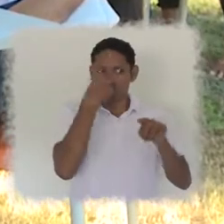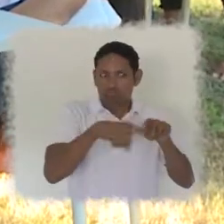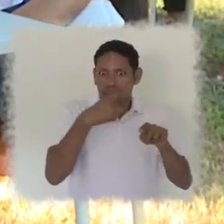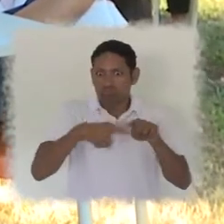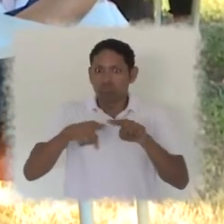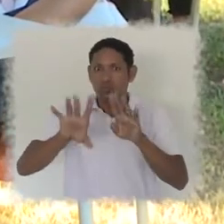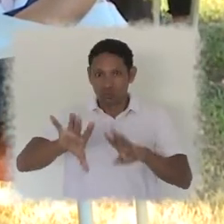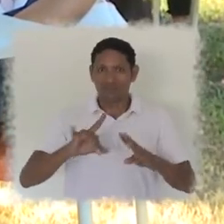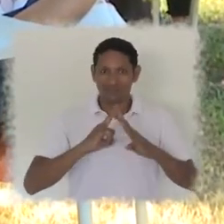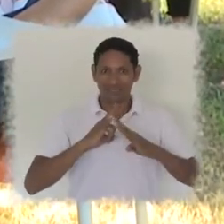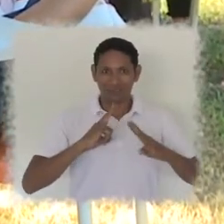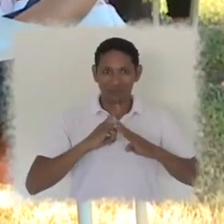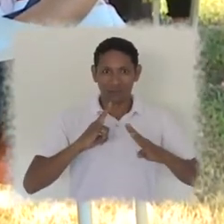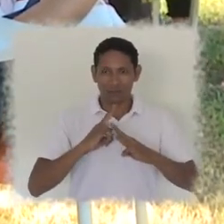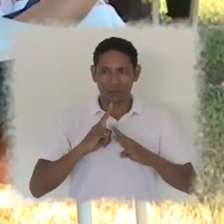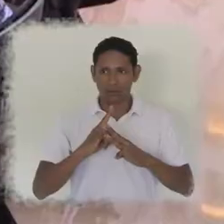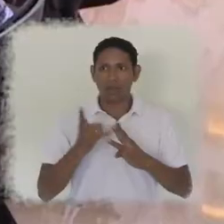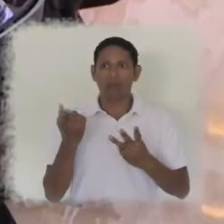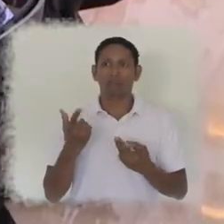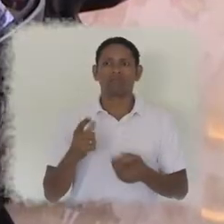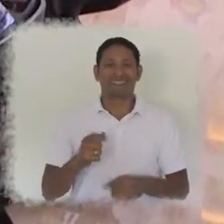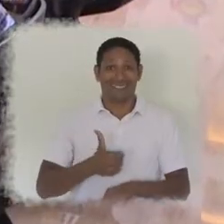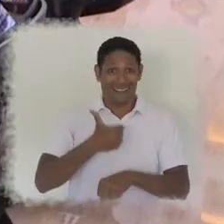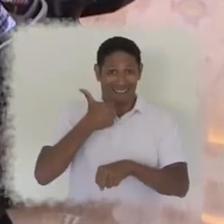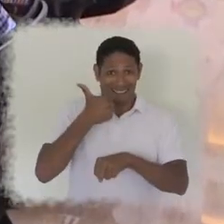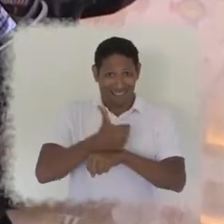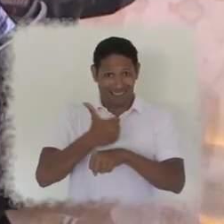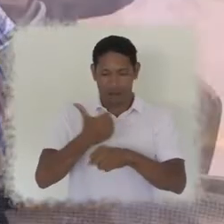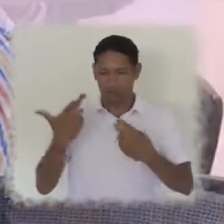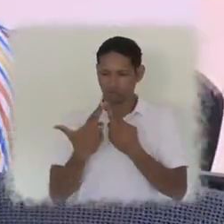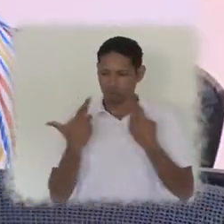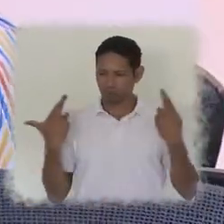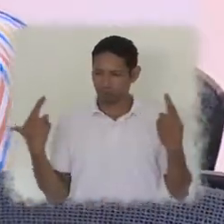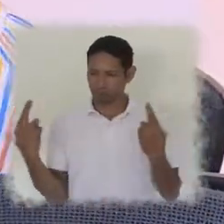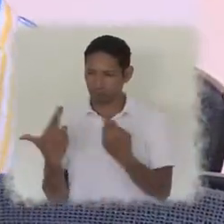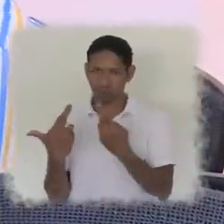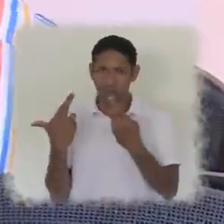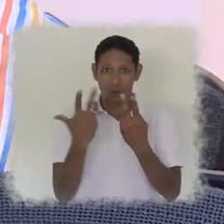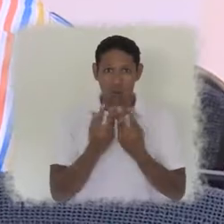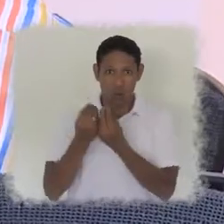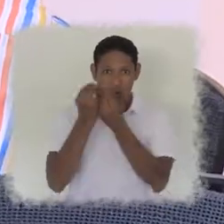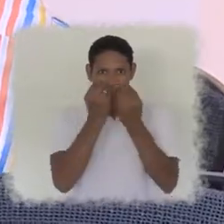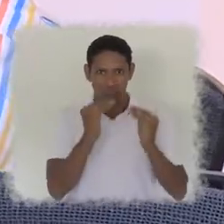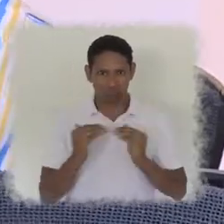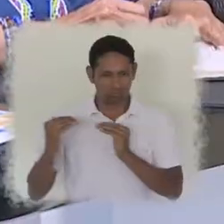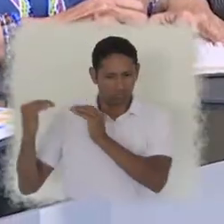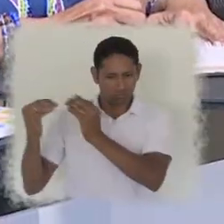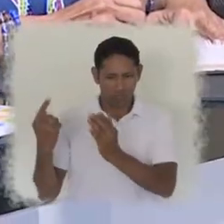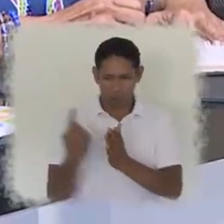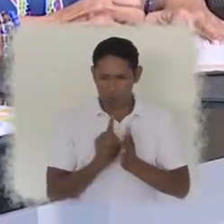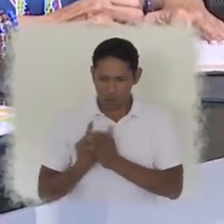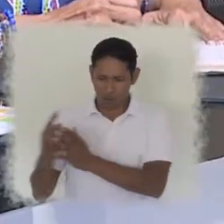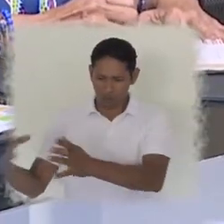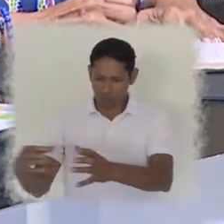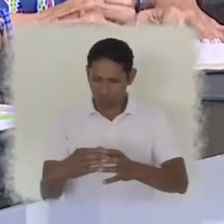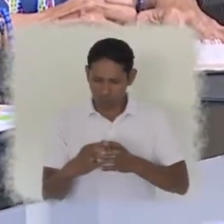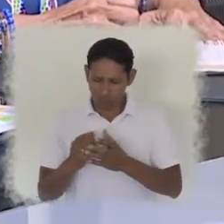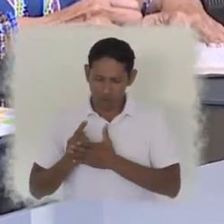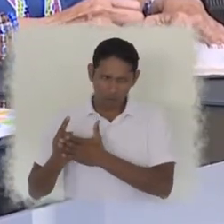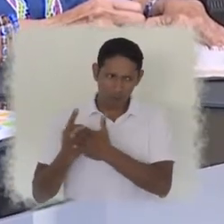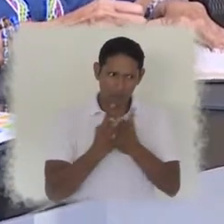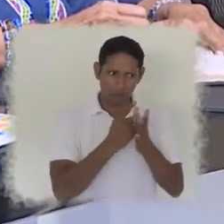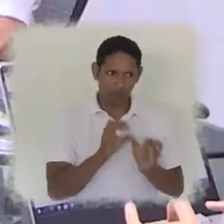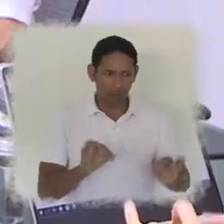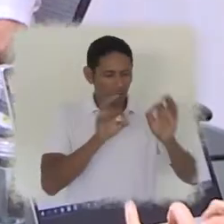activos de conocimiento de Unimagdalena. En sesión celebrada en la sala de juntas de la rectoría, el Consejo Superior de la Universidad del